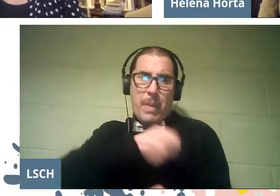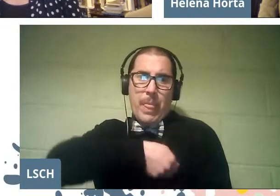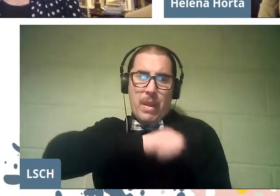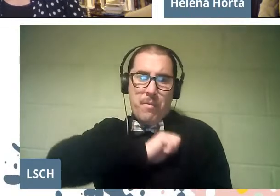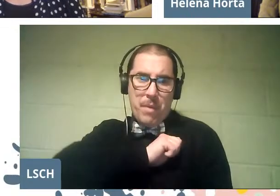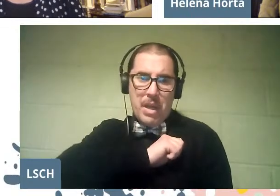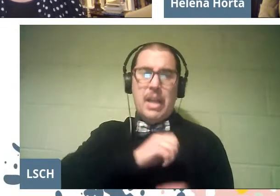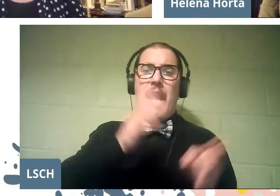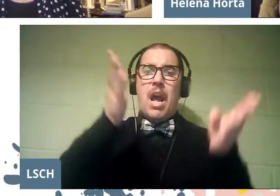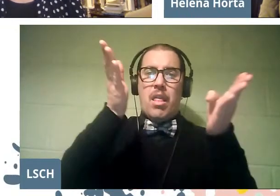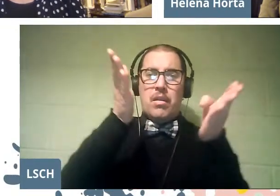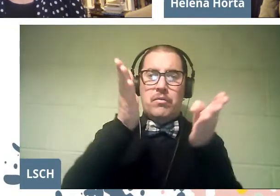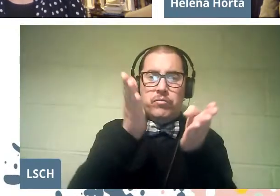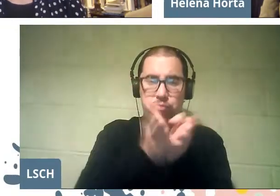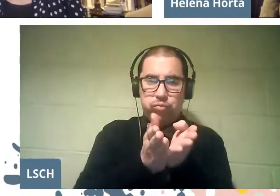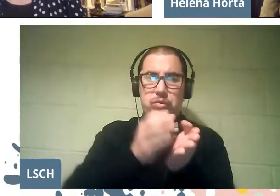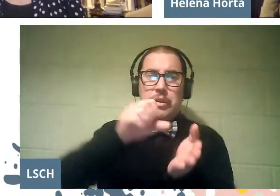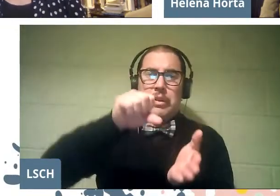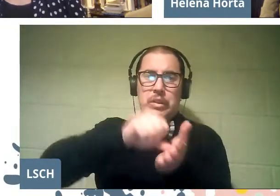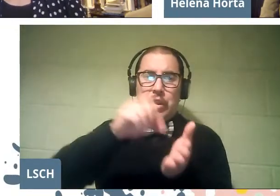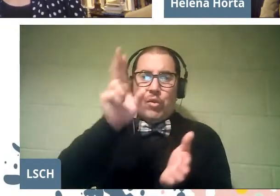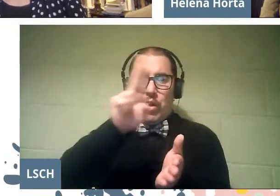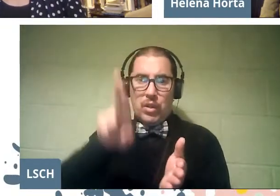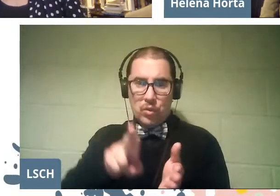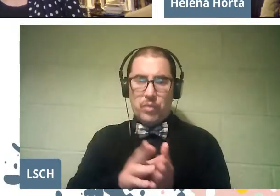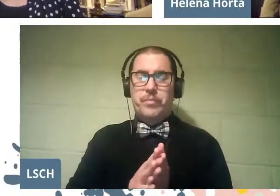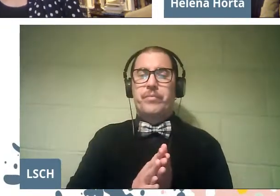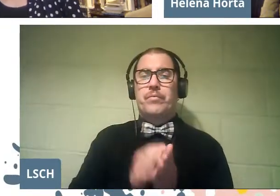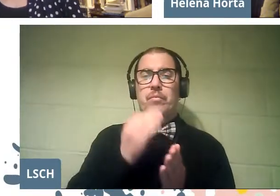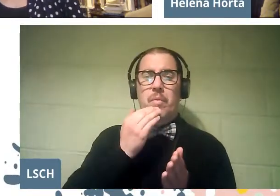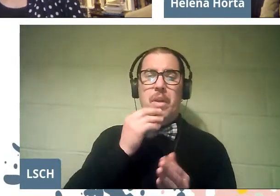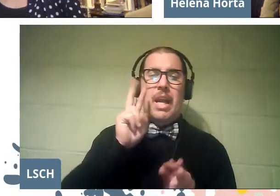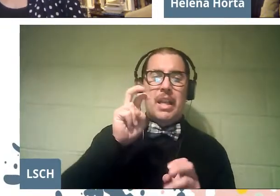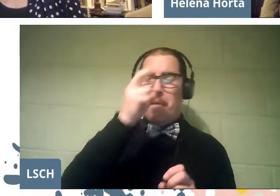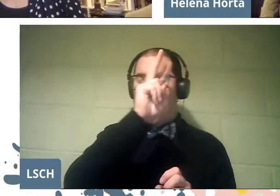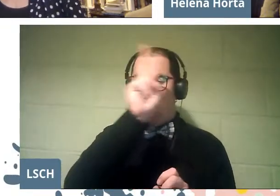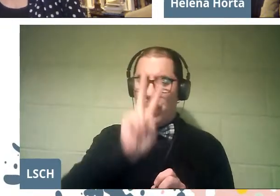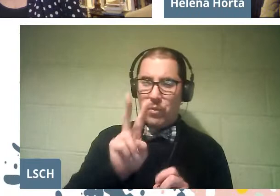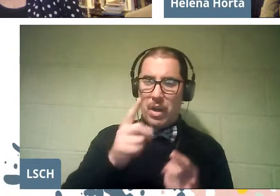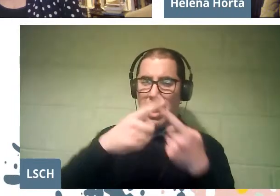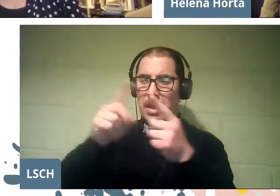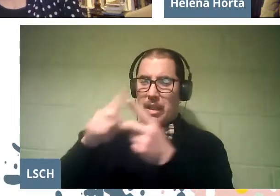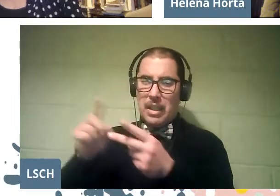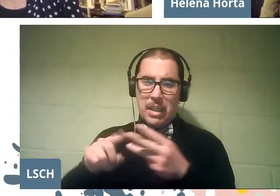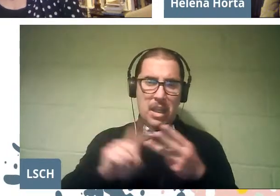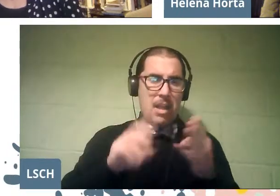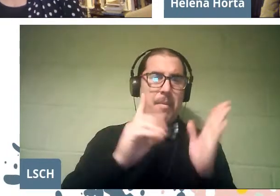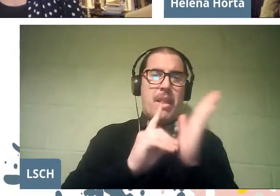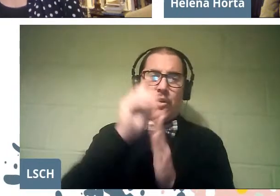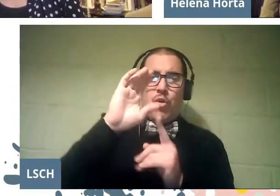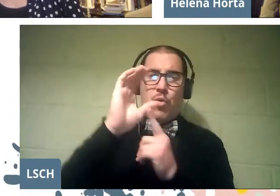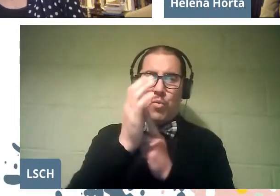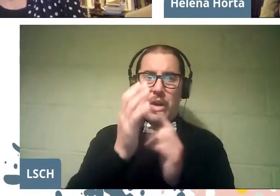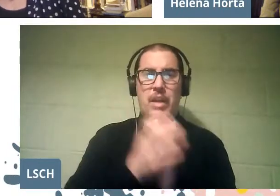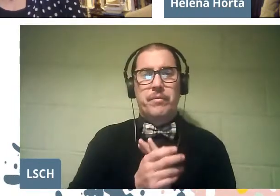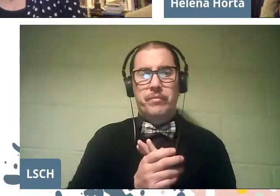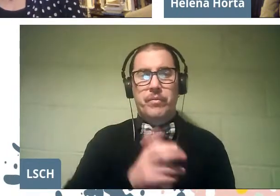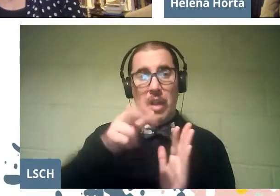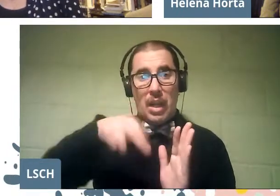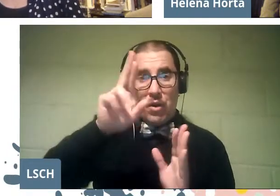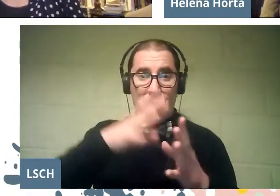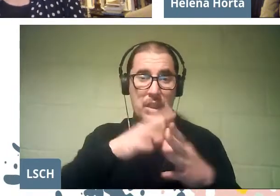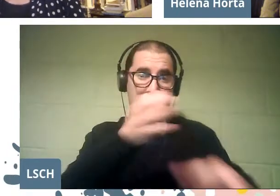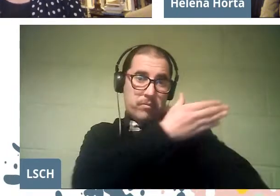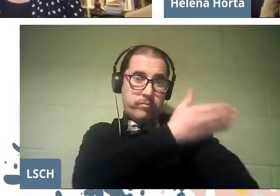centro-sur andina, con énfasis en los sistemas visuales de los diversos desarrollos culturales del norte grande